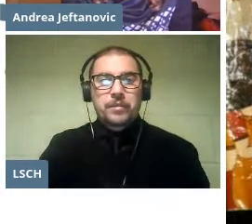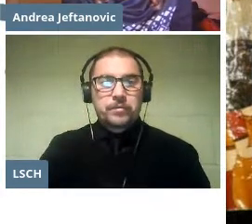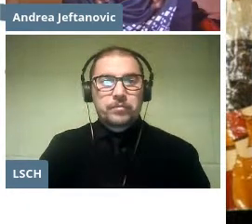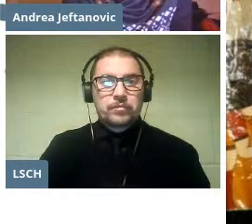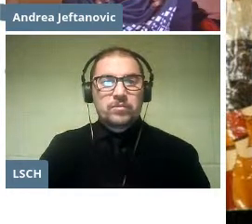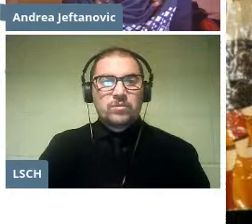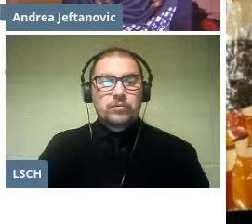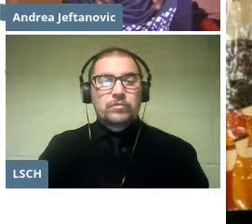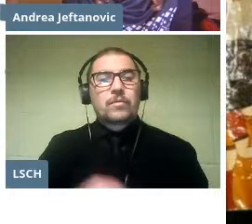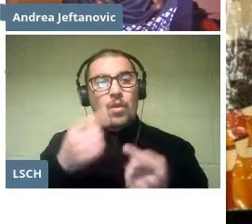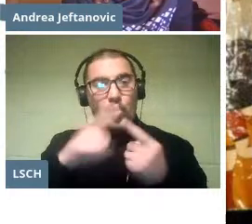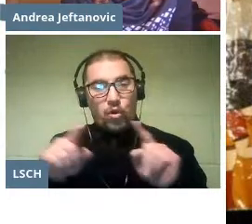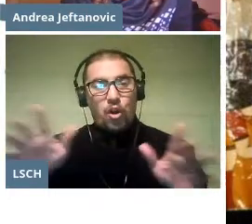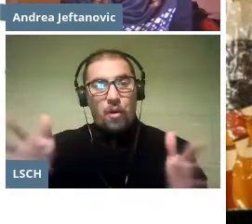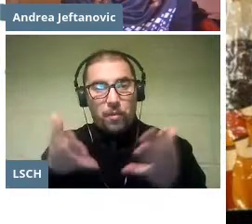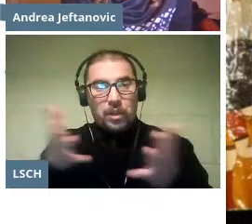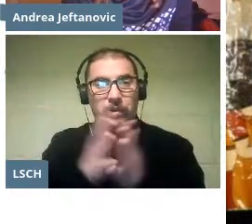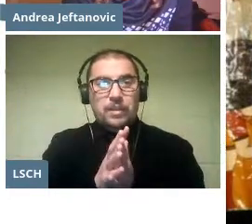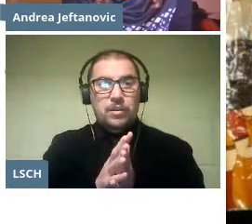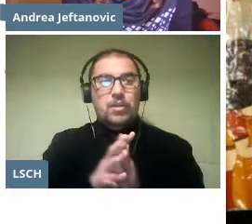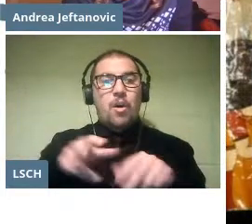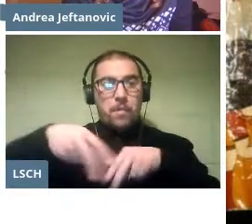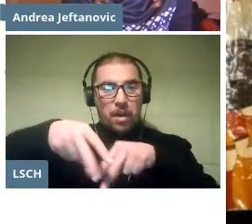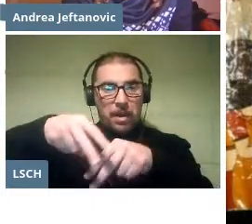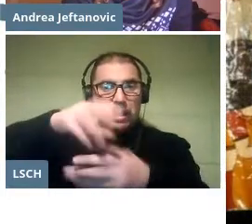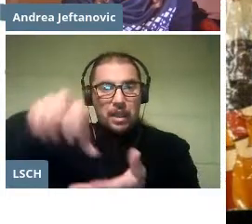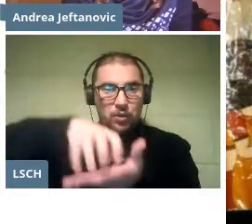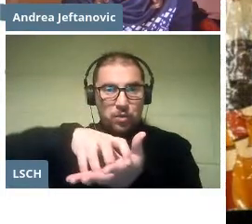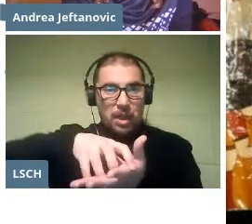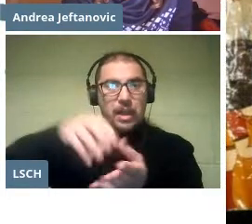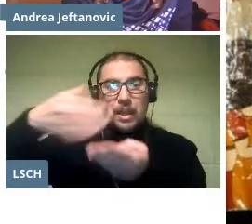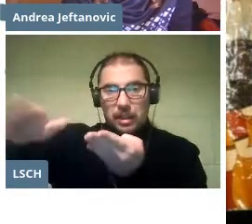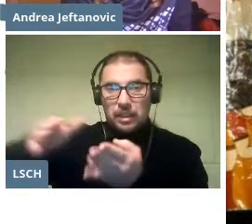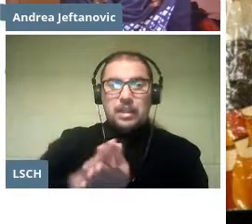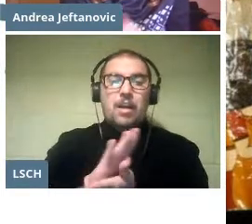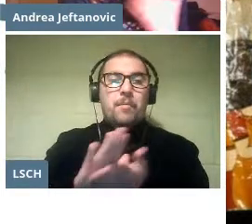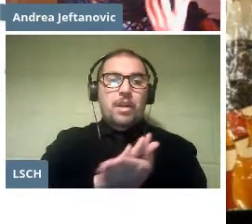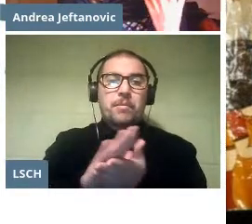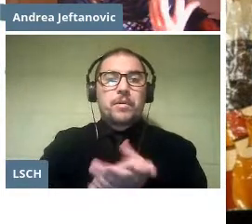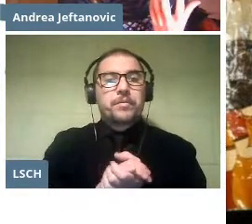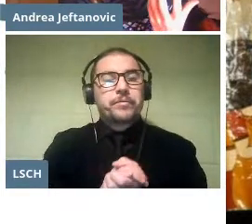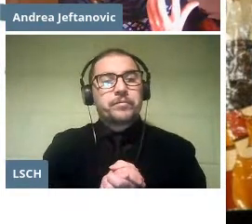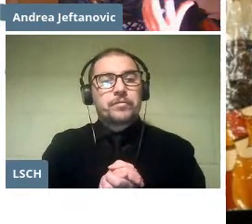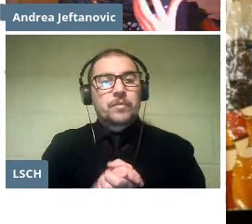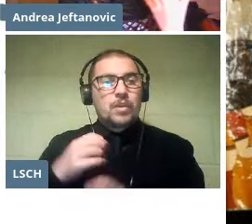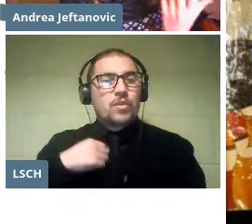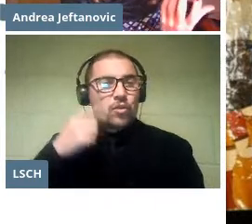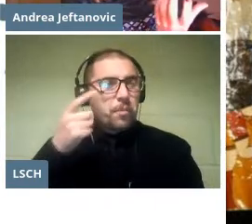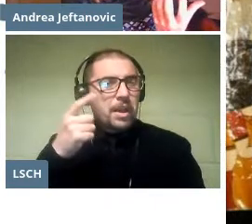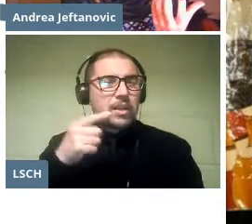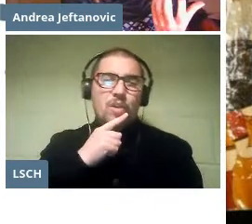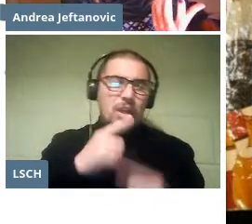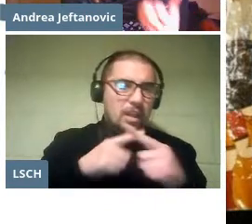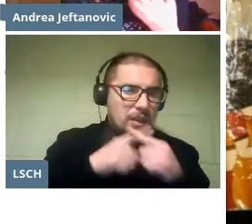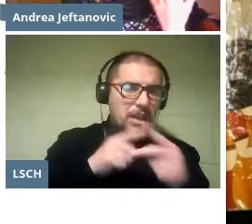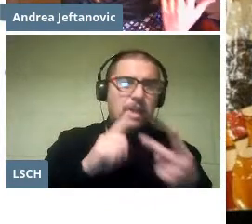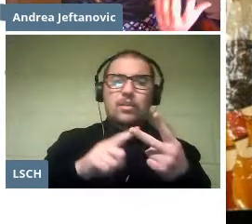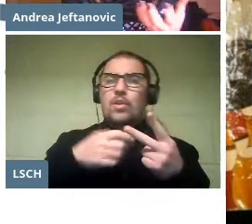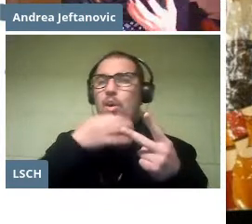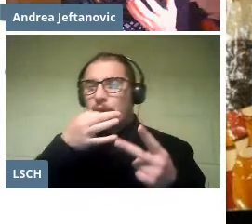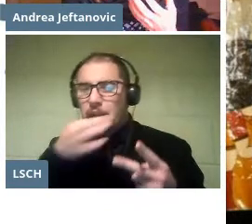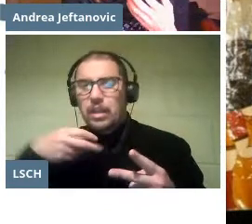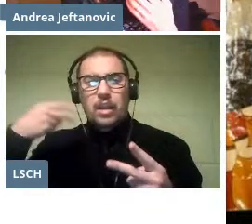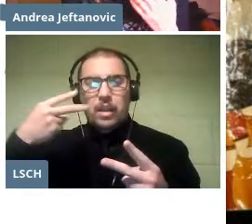otra motivación han sido las caminatas por ciudades ajenas. En este eje, Pienso en textualidades, crónicas, de